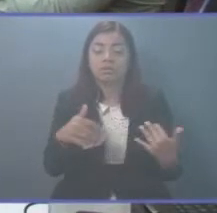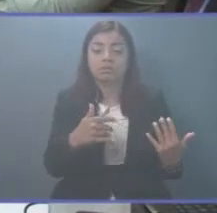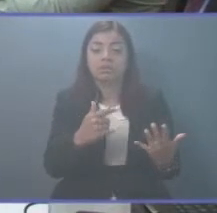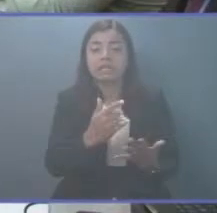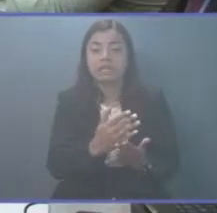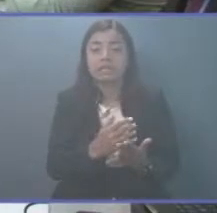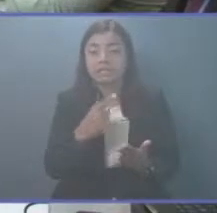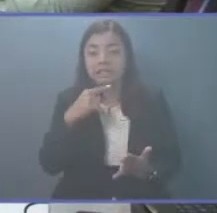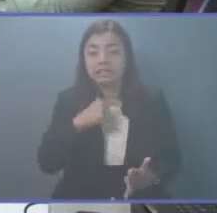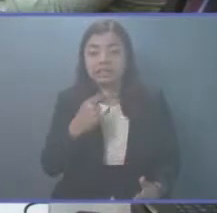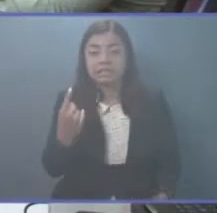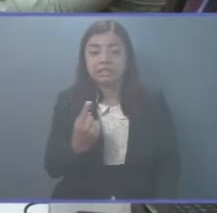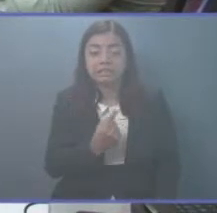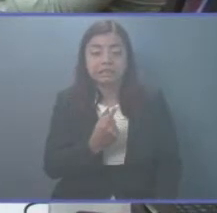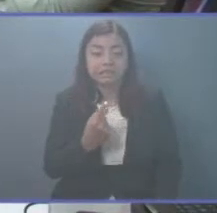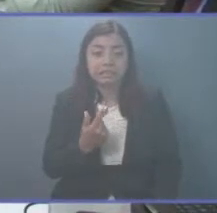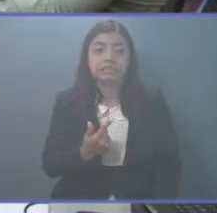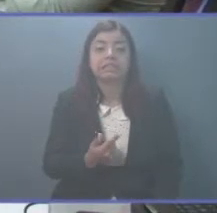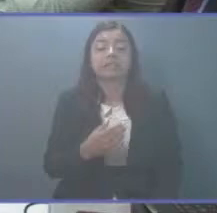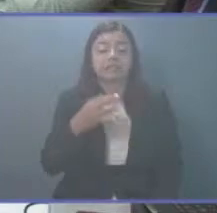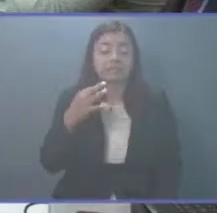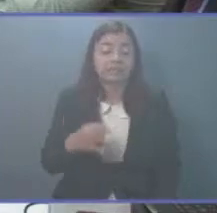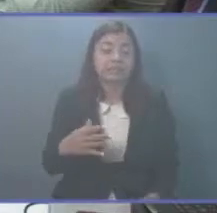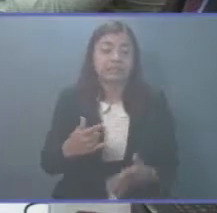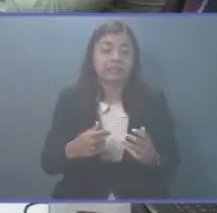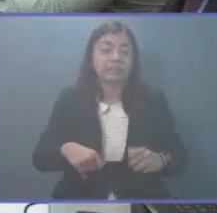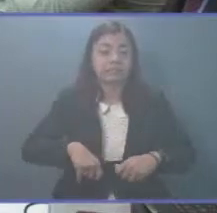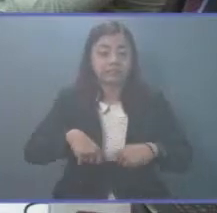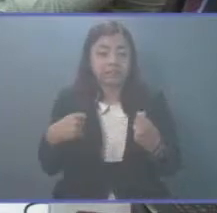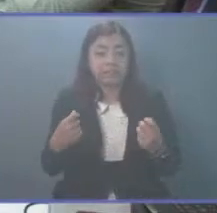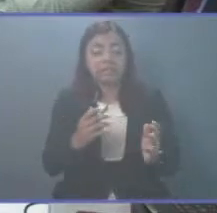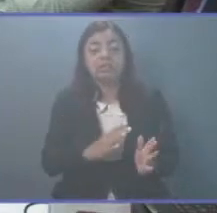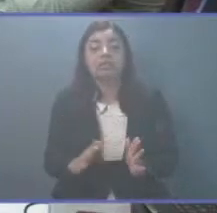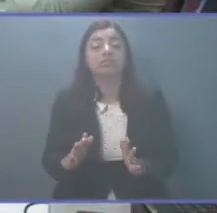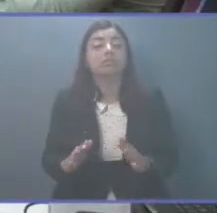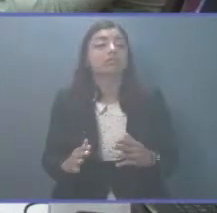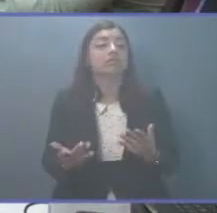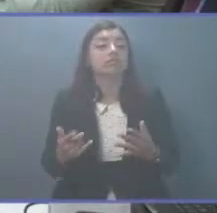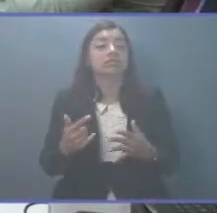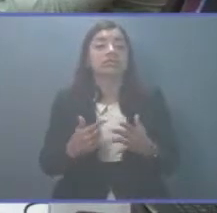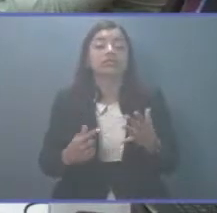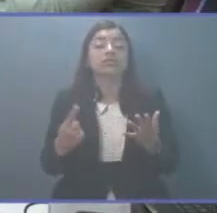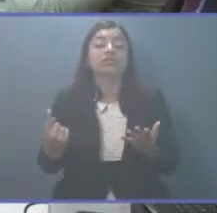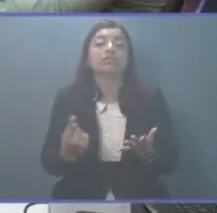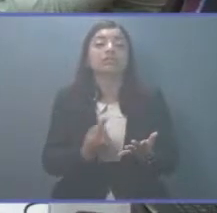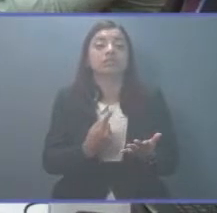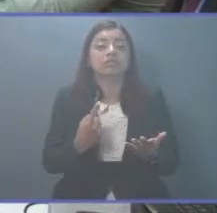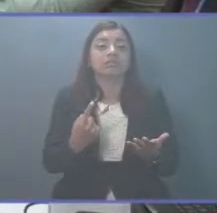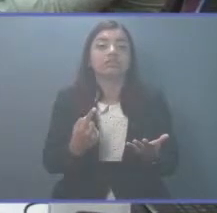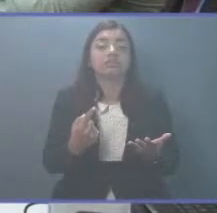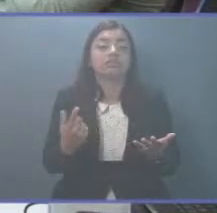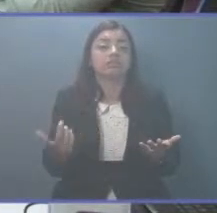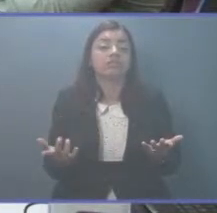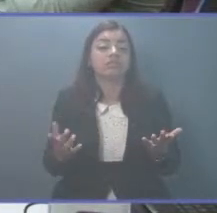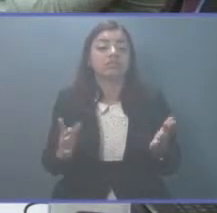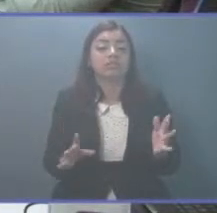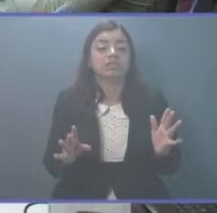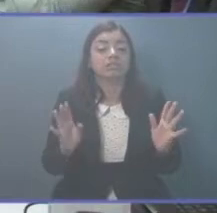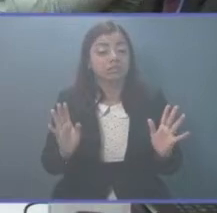quienes hayan sido objeto del delito de tráfico ilegal de personas